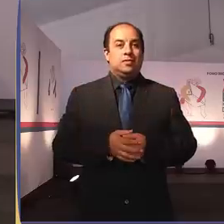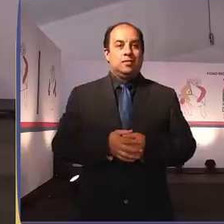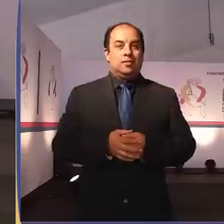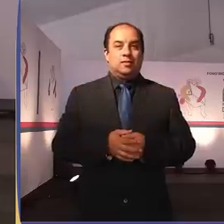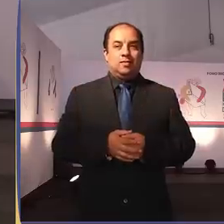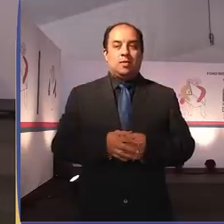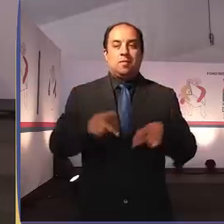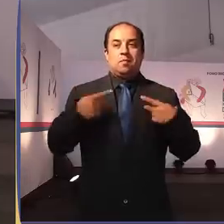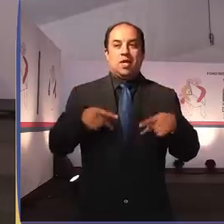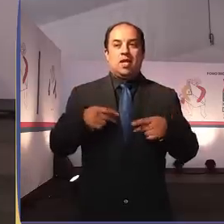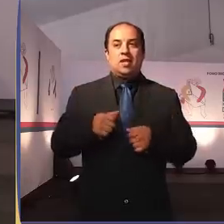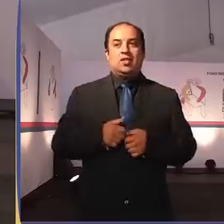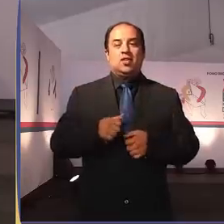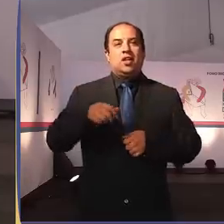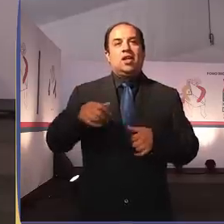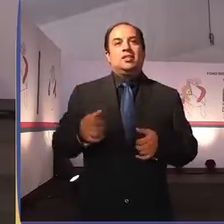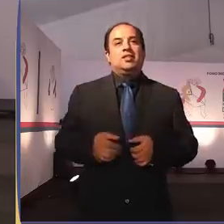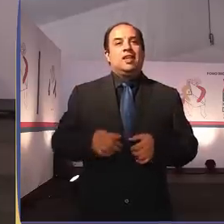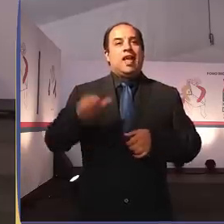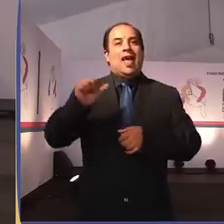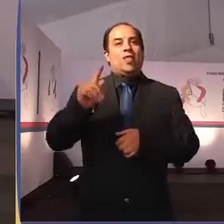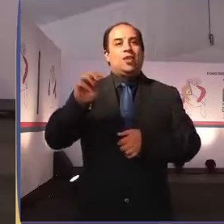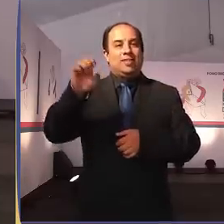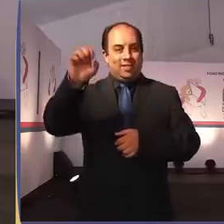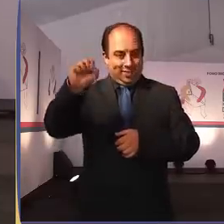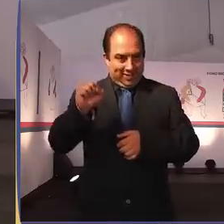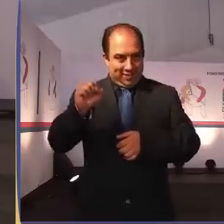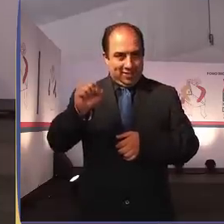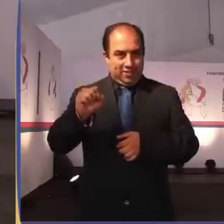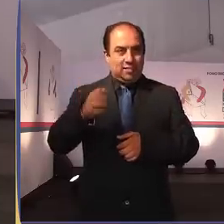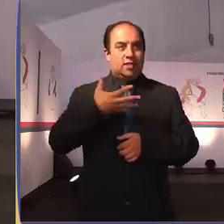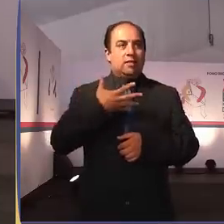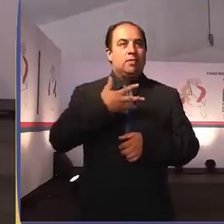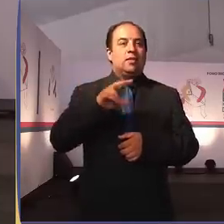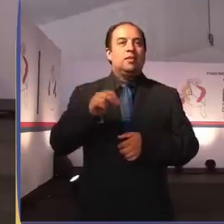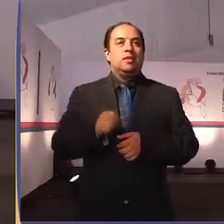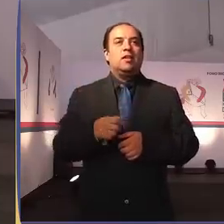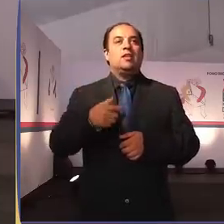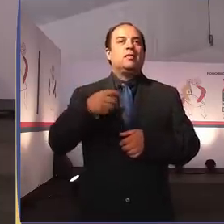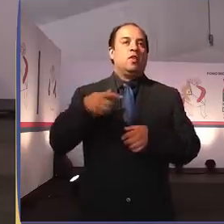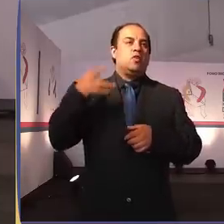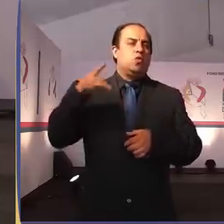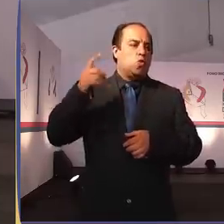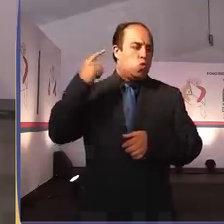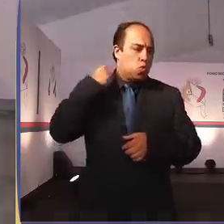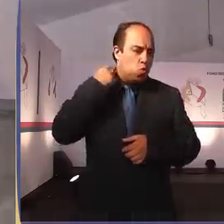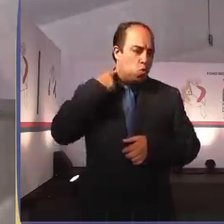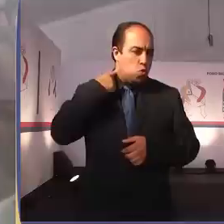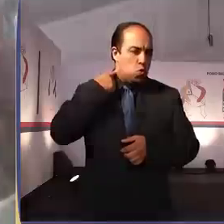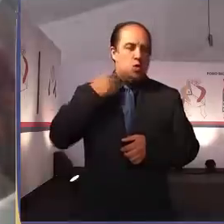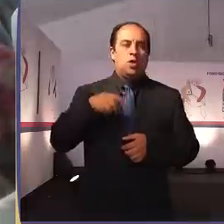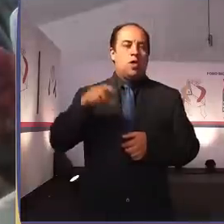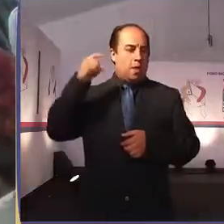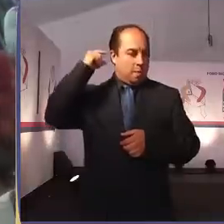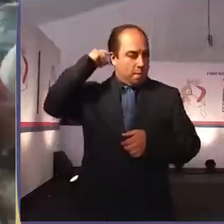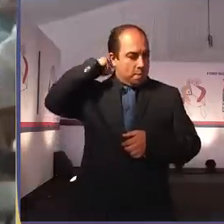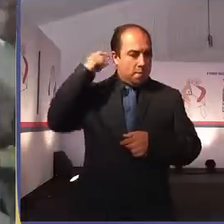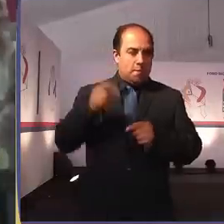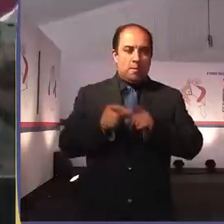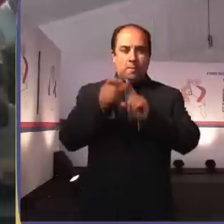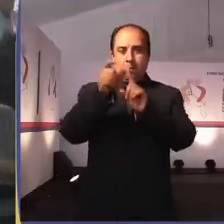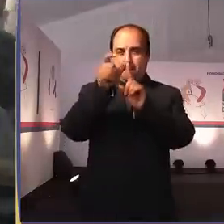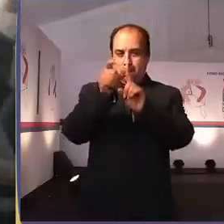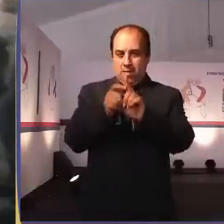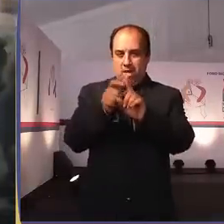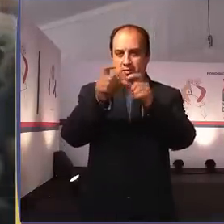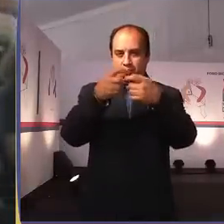hay aquí? Nadie va a reconocerlo. ¿Seguro? Mira, de cuello, de cervicales, de la